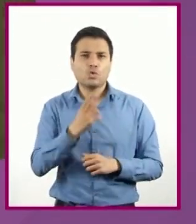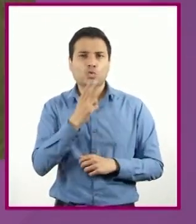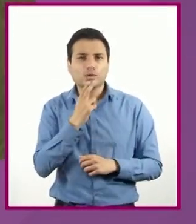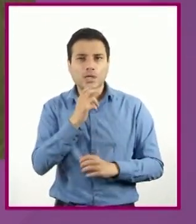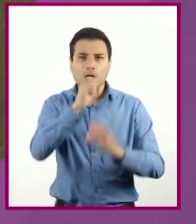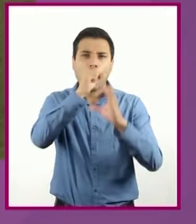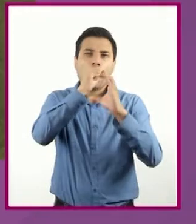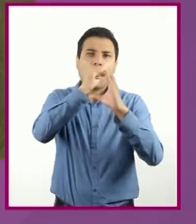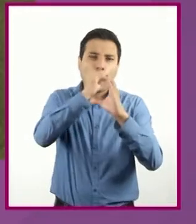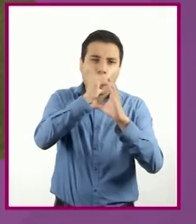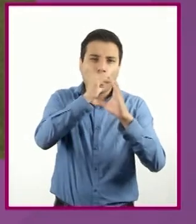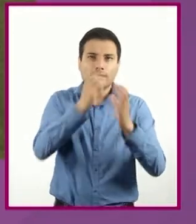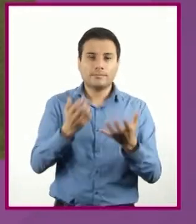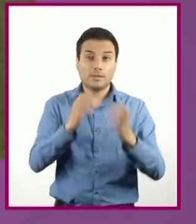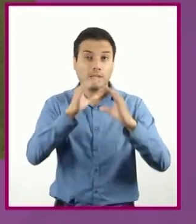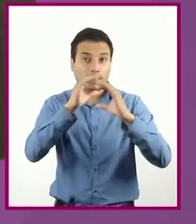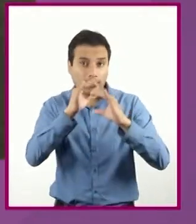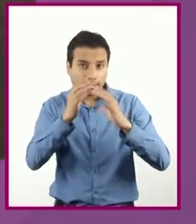integrados por clarines,